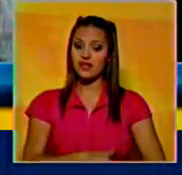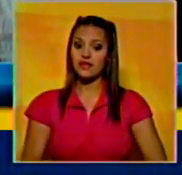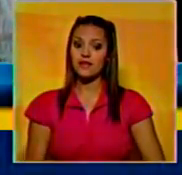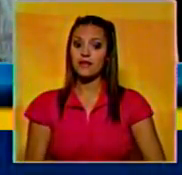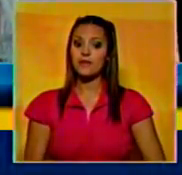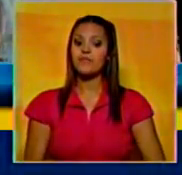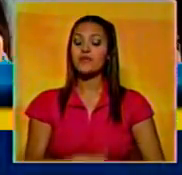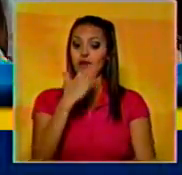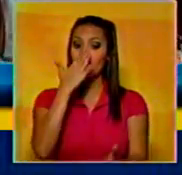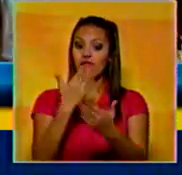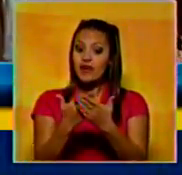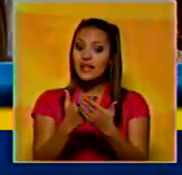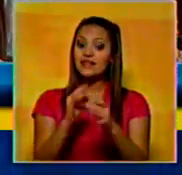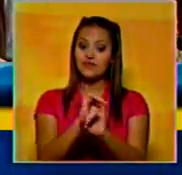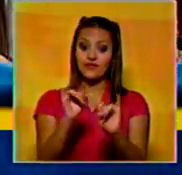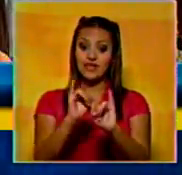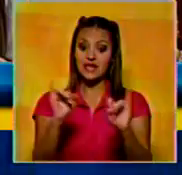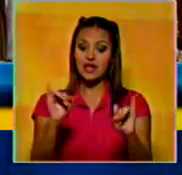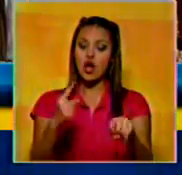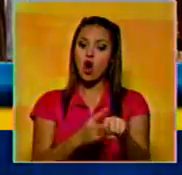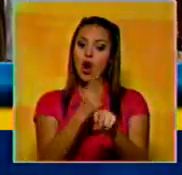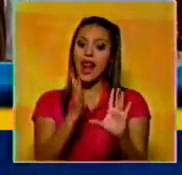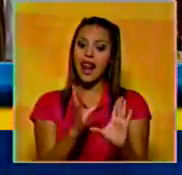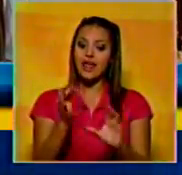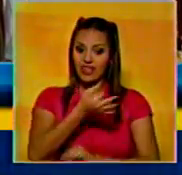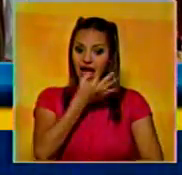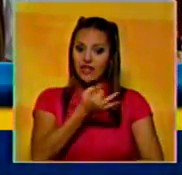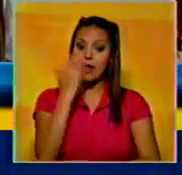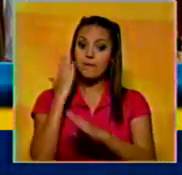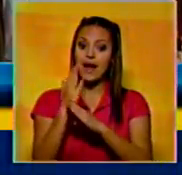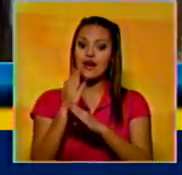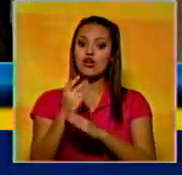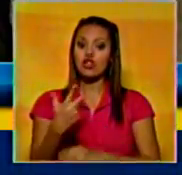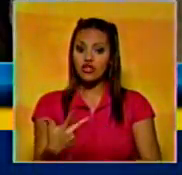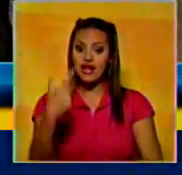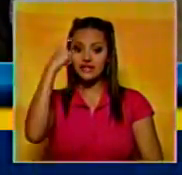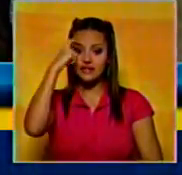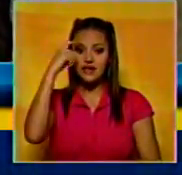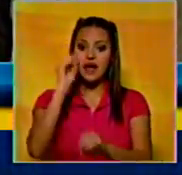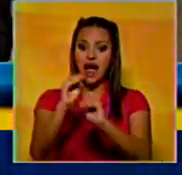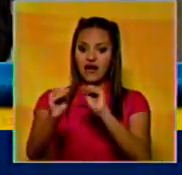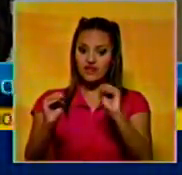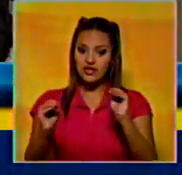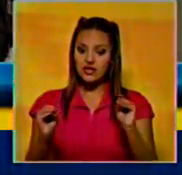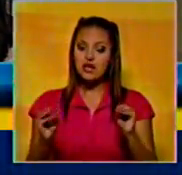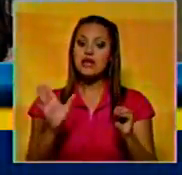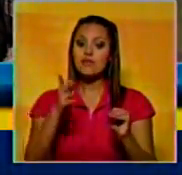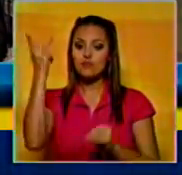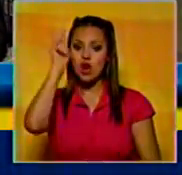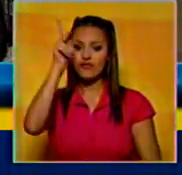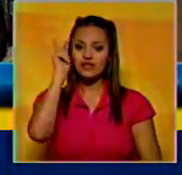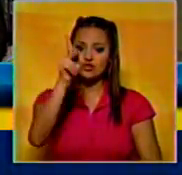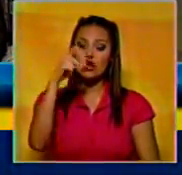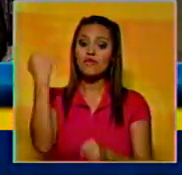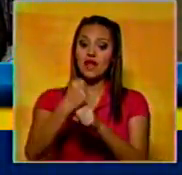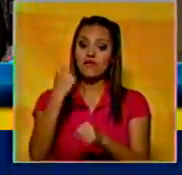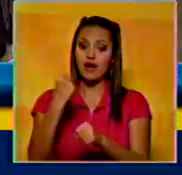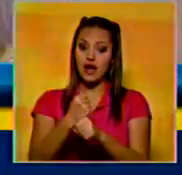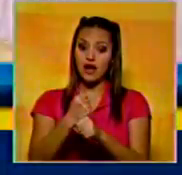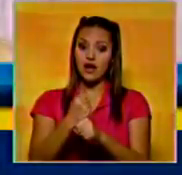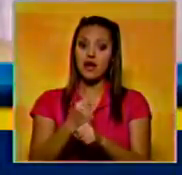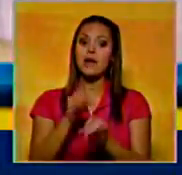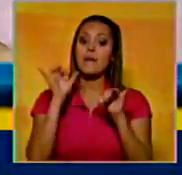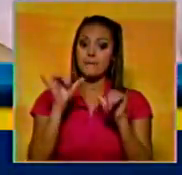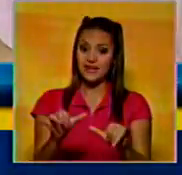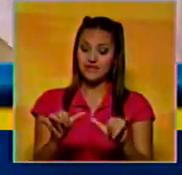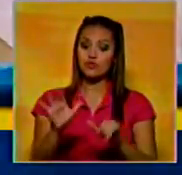Sánchez, ante la culminación en horas de la tarde del paro de 72 horas, convocado para profesores, empleados y obreros de